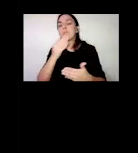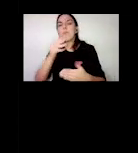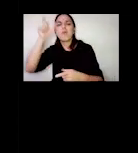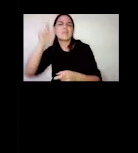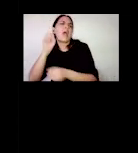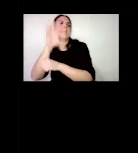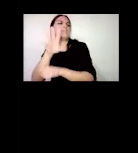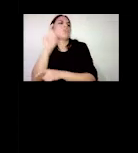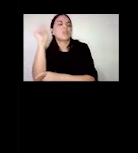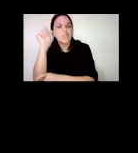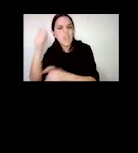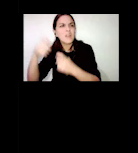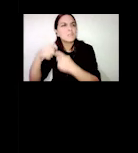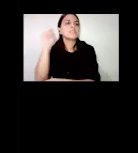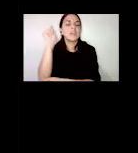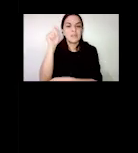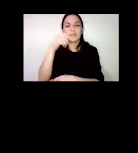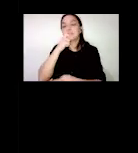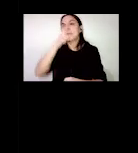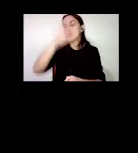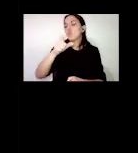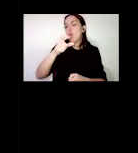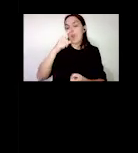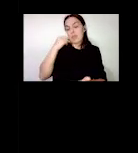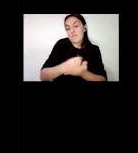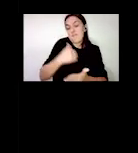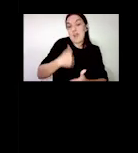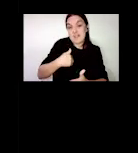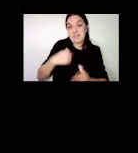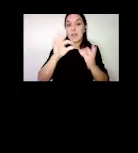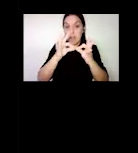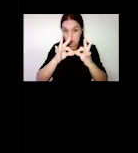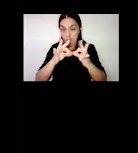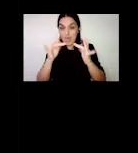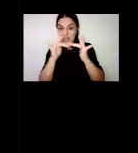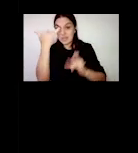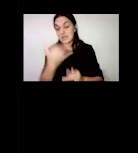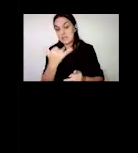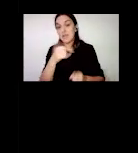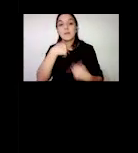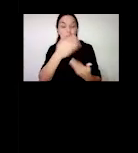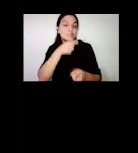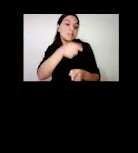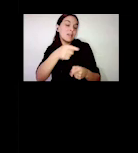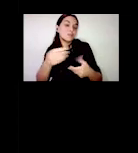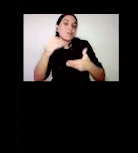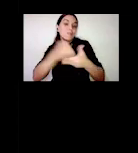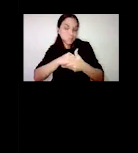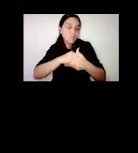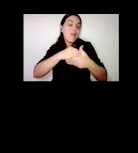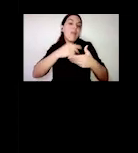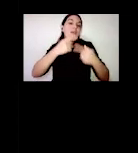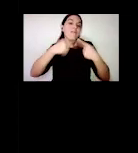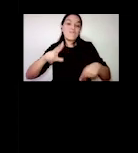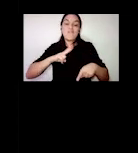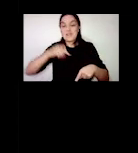importa. Si estoy hablando de un residente argentino que tiene monedas digitales, las va a evaluar como bienes situados en el país, y para